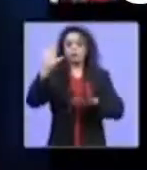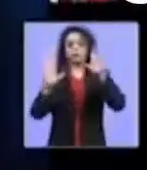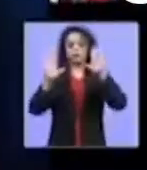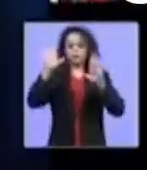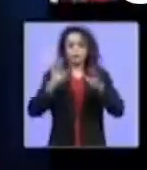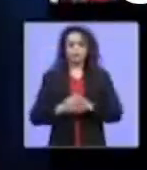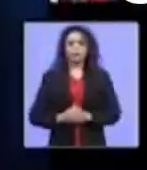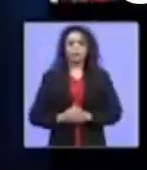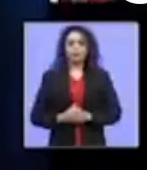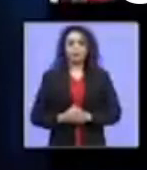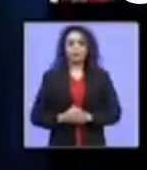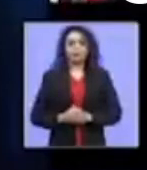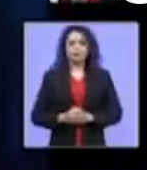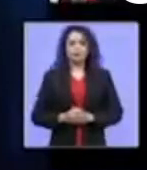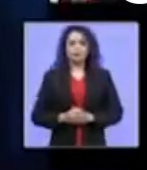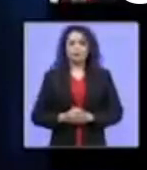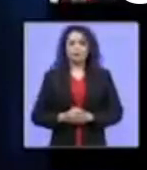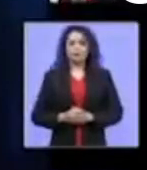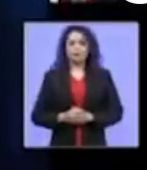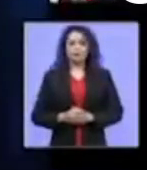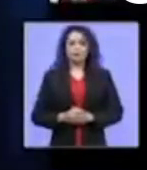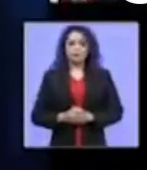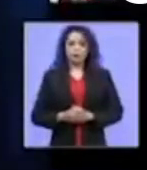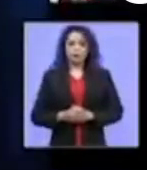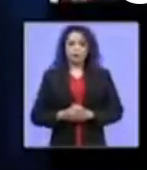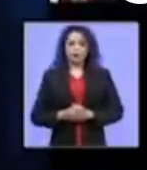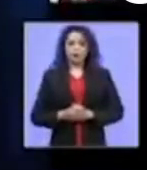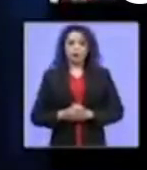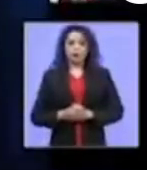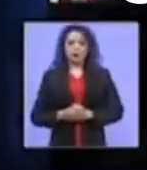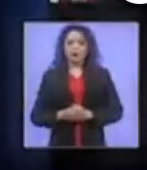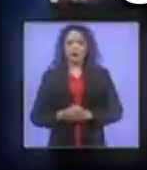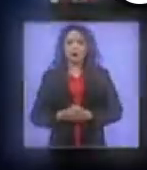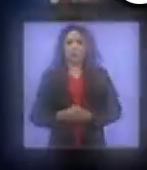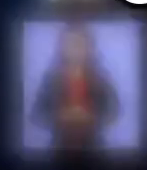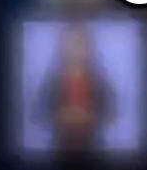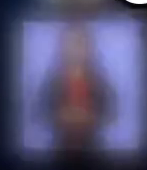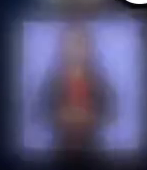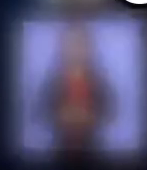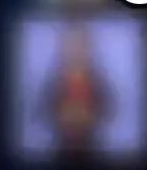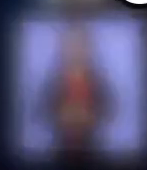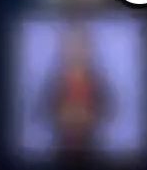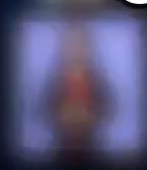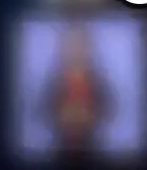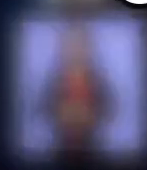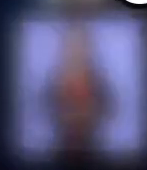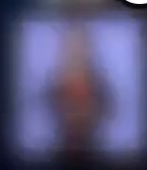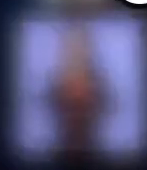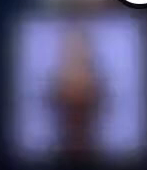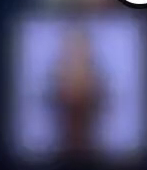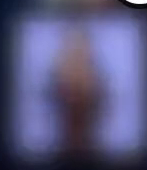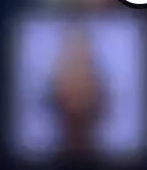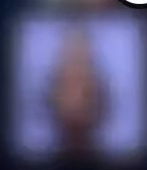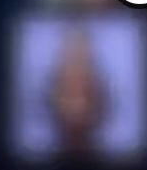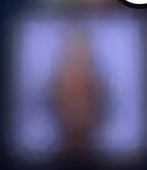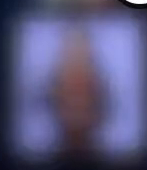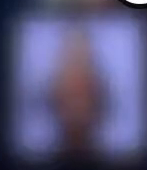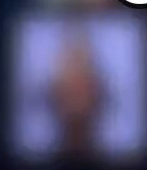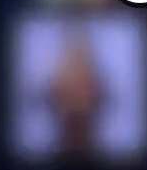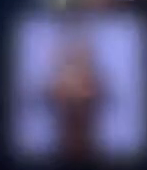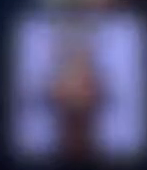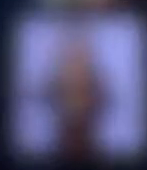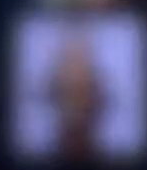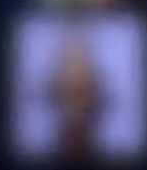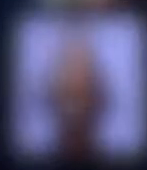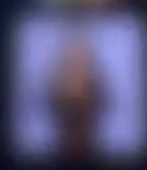Por mayoría de votos, la Sala Superior del Tribunal Electoral del Poder Judicial de la Federación vinculó a los partidos políticos a hacer efectivo el principio